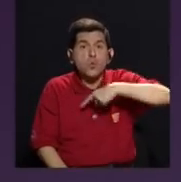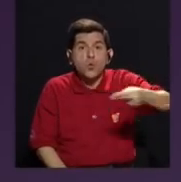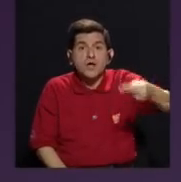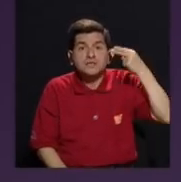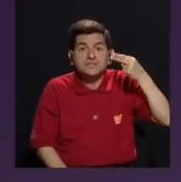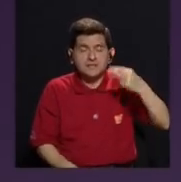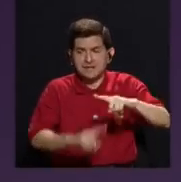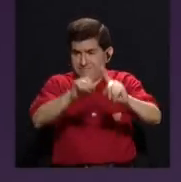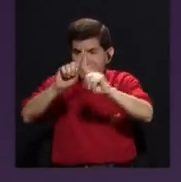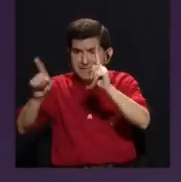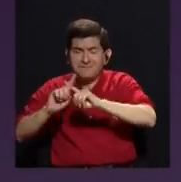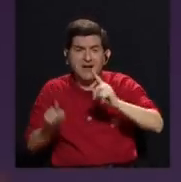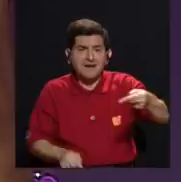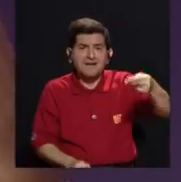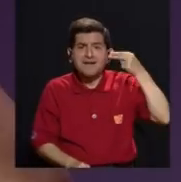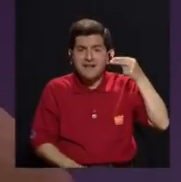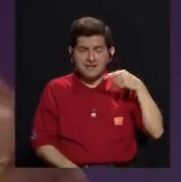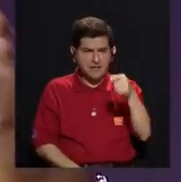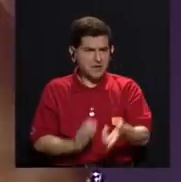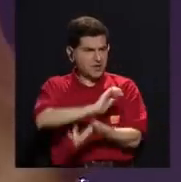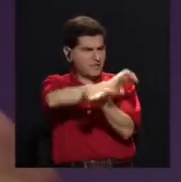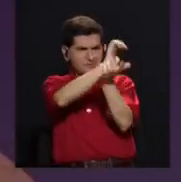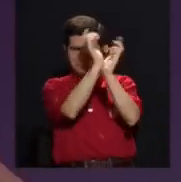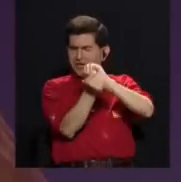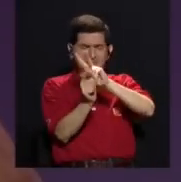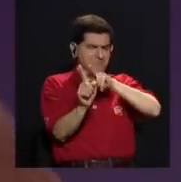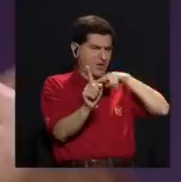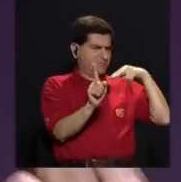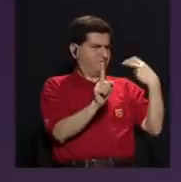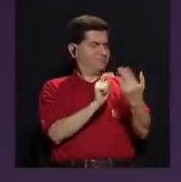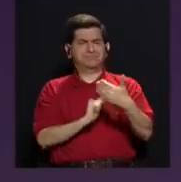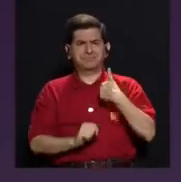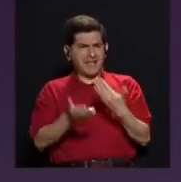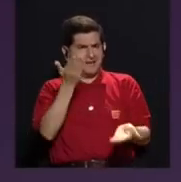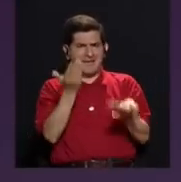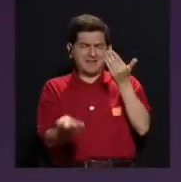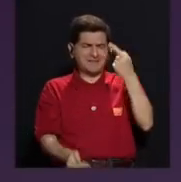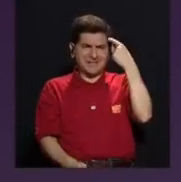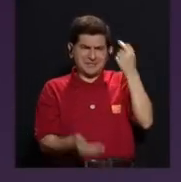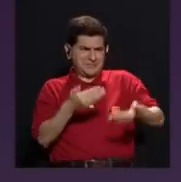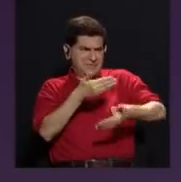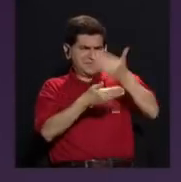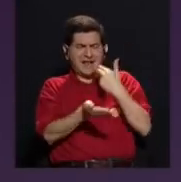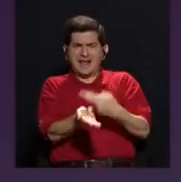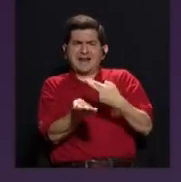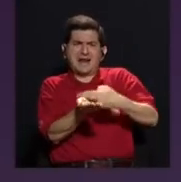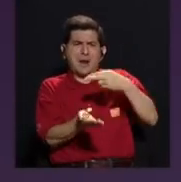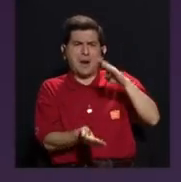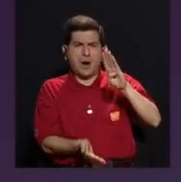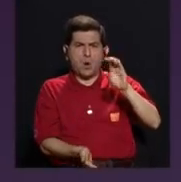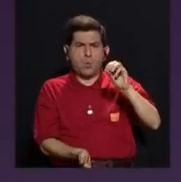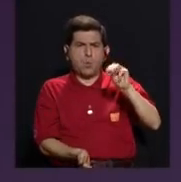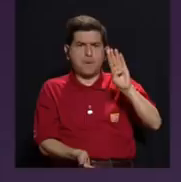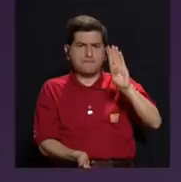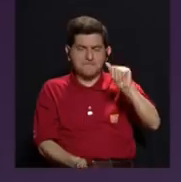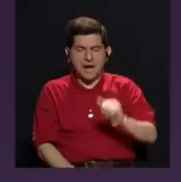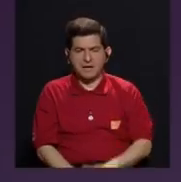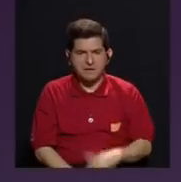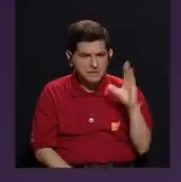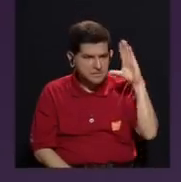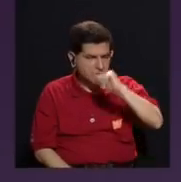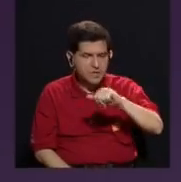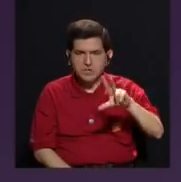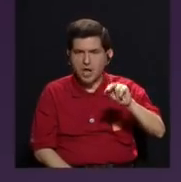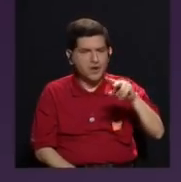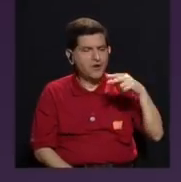nuestras historias y les cambia la visión que tenían quizás de lo que pensaban que era la bomba y se dan cuenta que la bomba no es